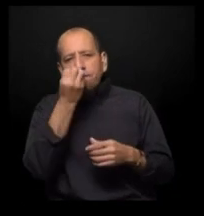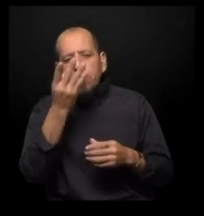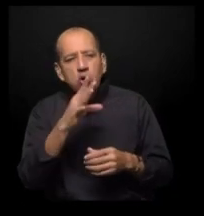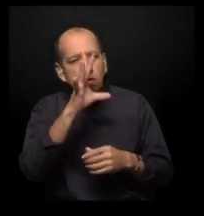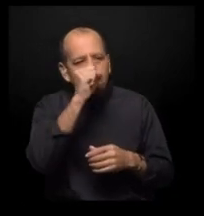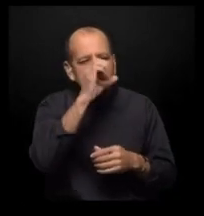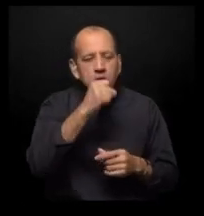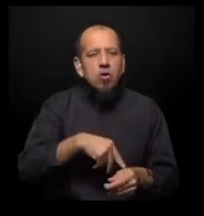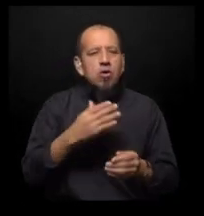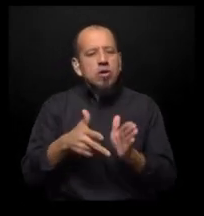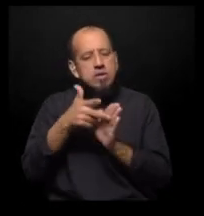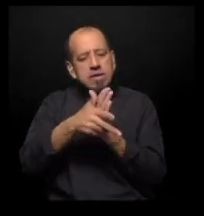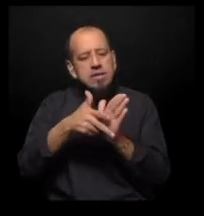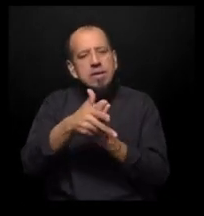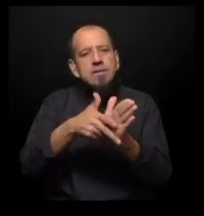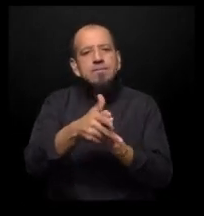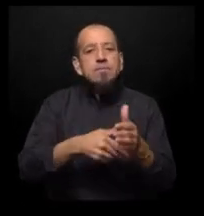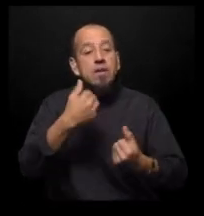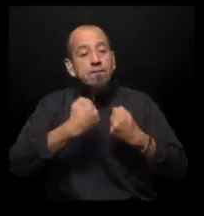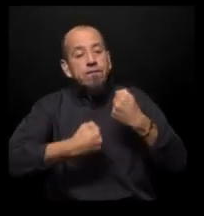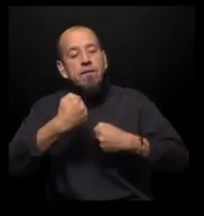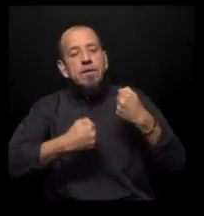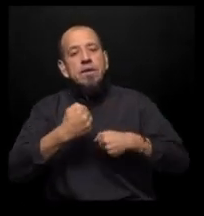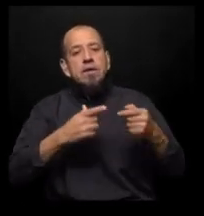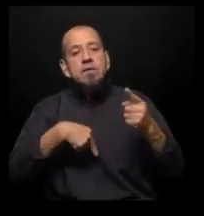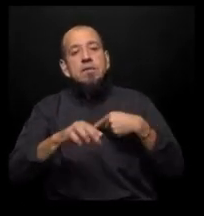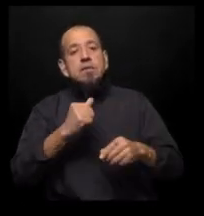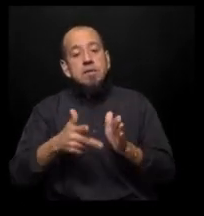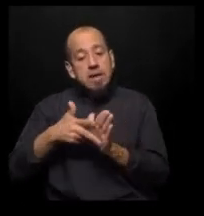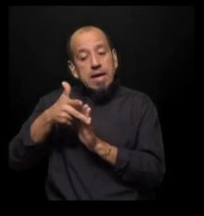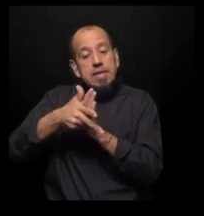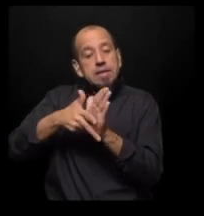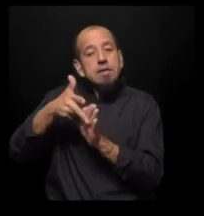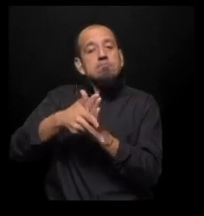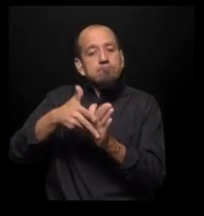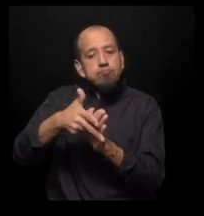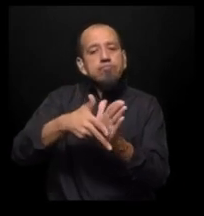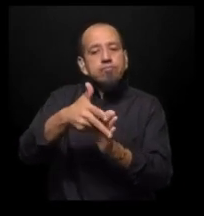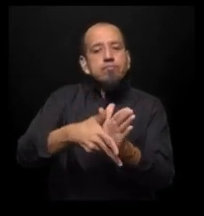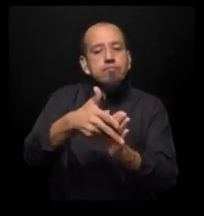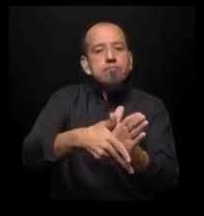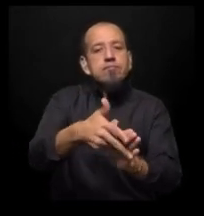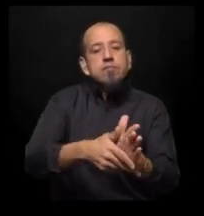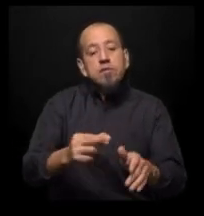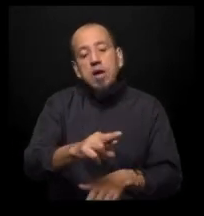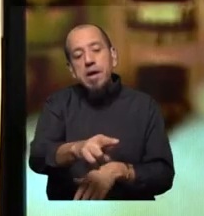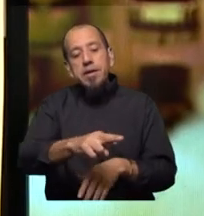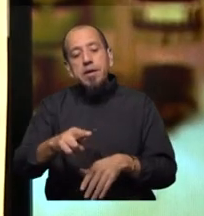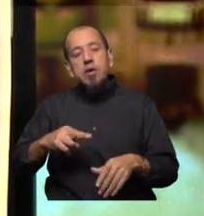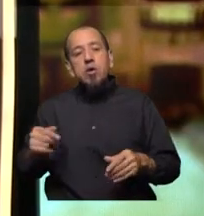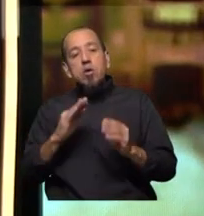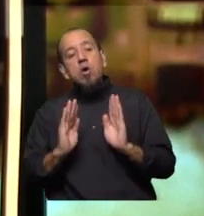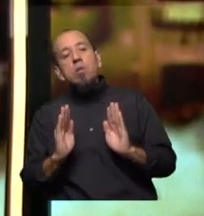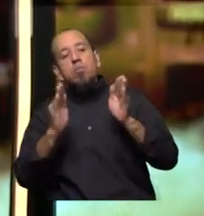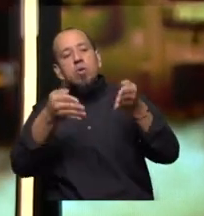destartalados chimeneas humeantes de las fábricas el tren cruza el r chuelo a lo lejos se dibuja el puente de la boca un